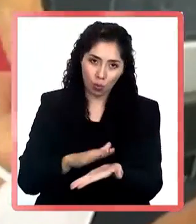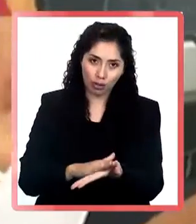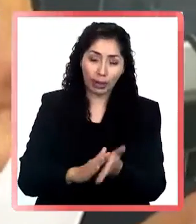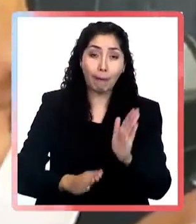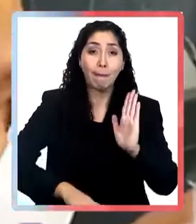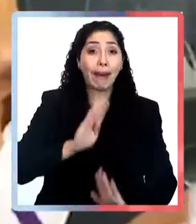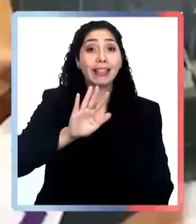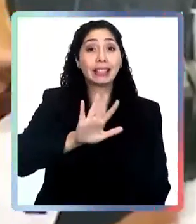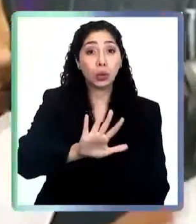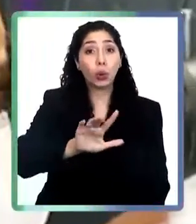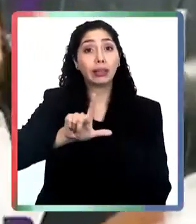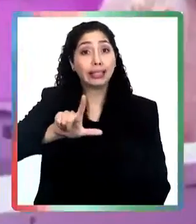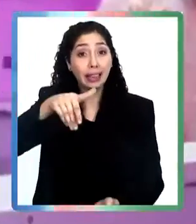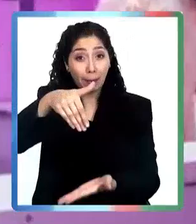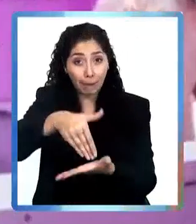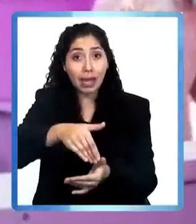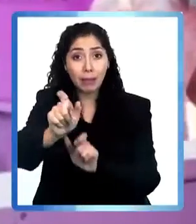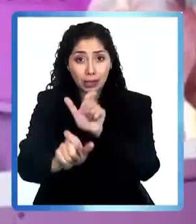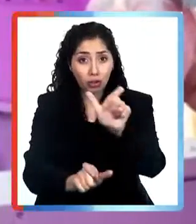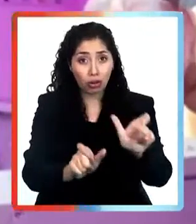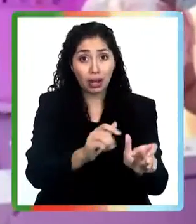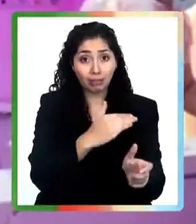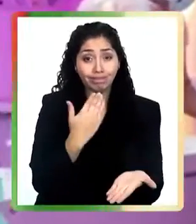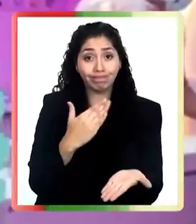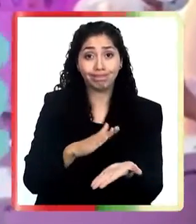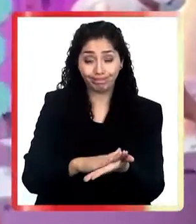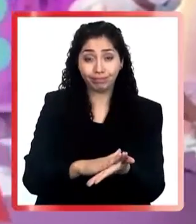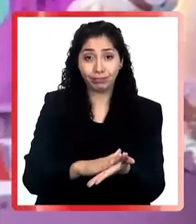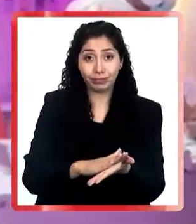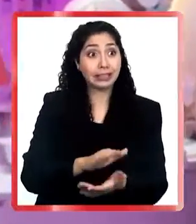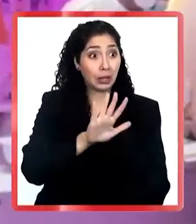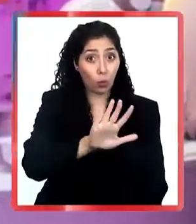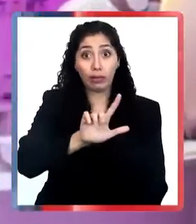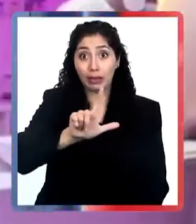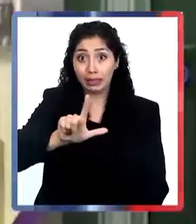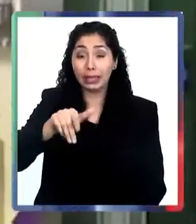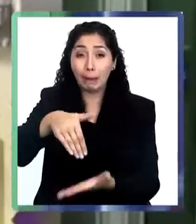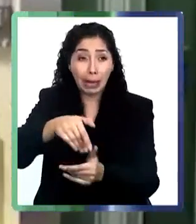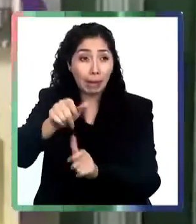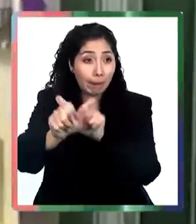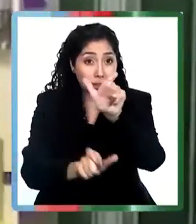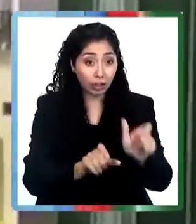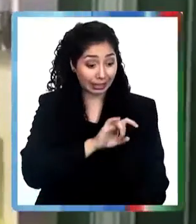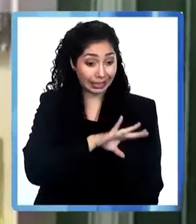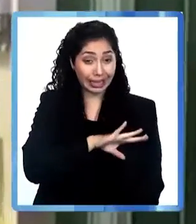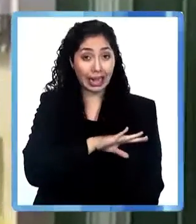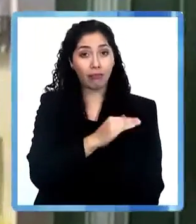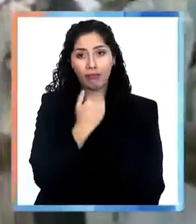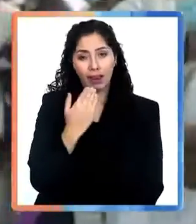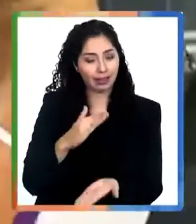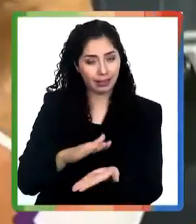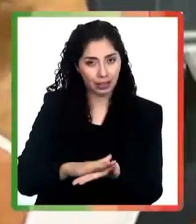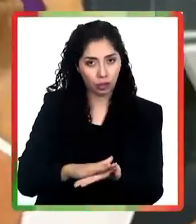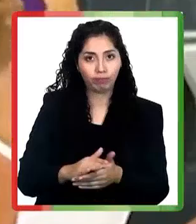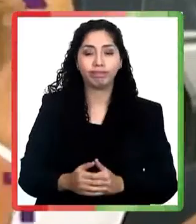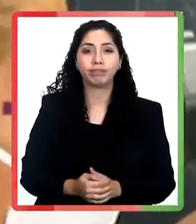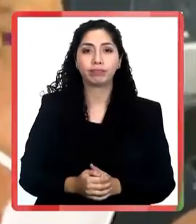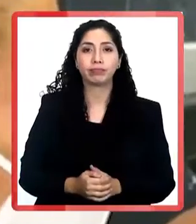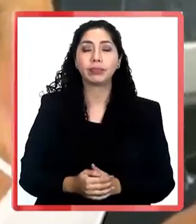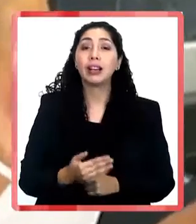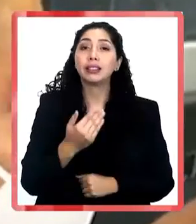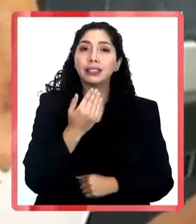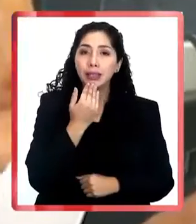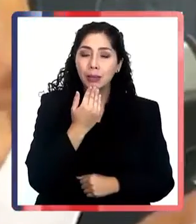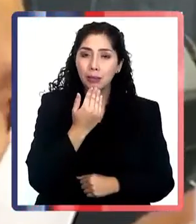son más de 57 mil personas 57 mil personas que nuestra patria han fallecido y reconozco